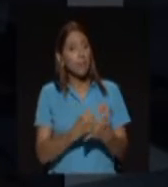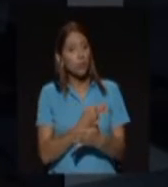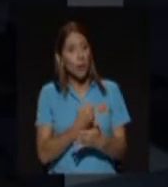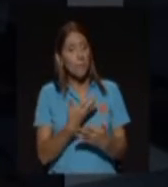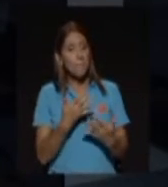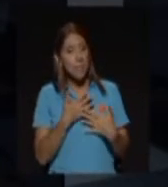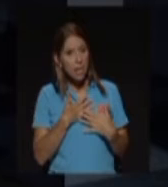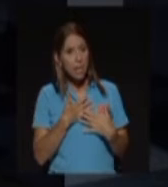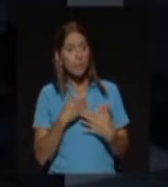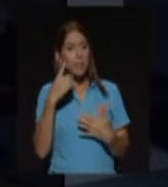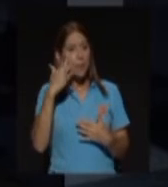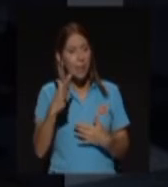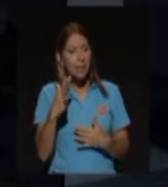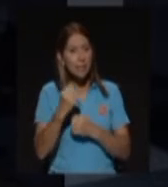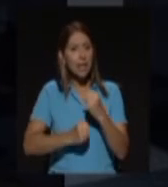en